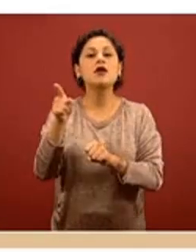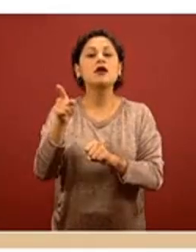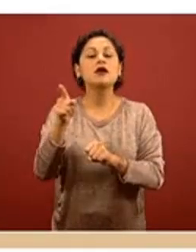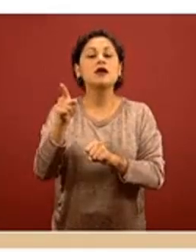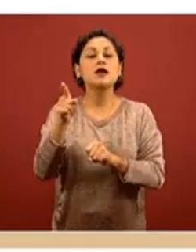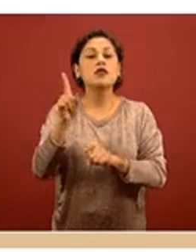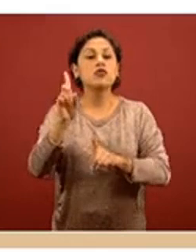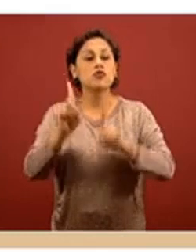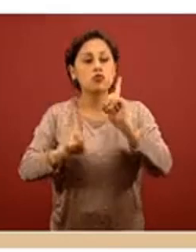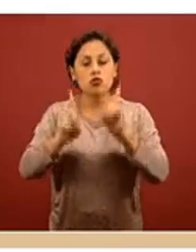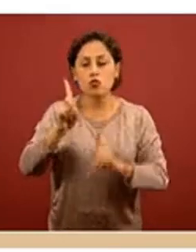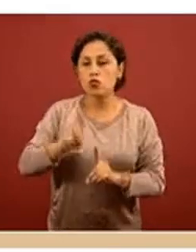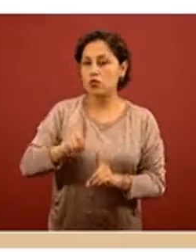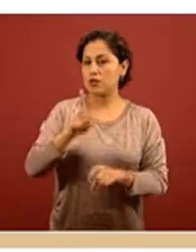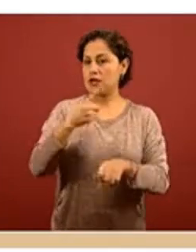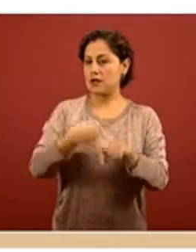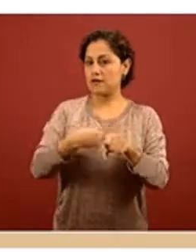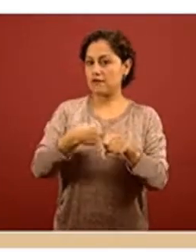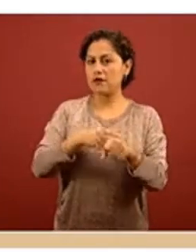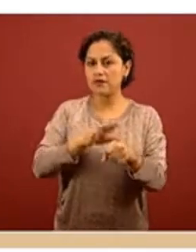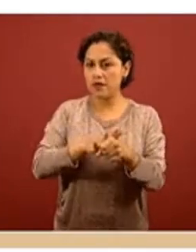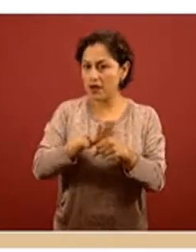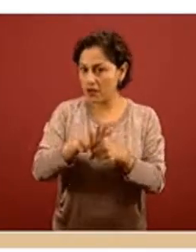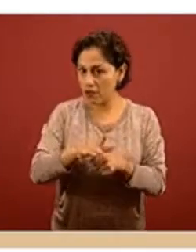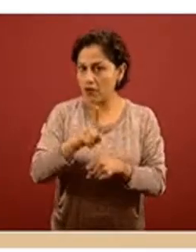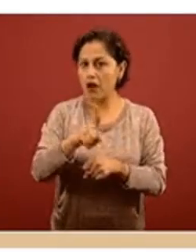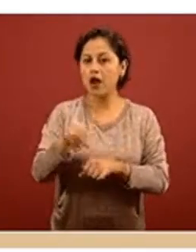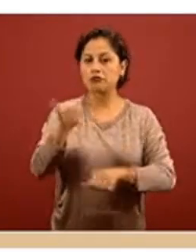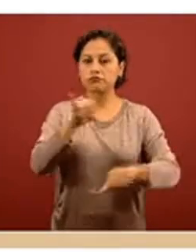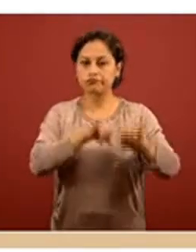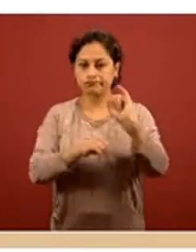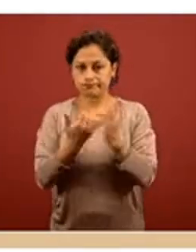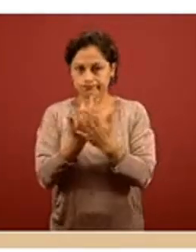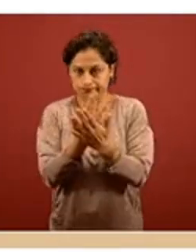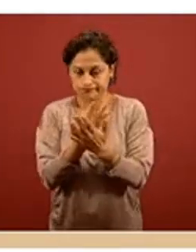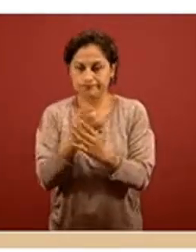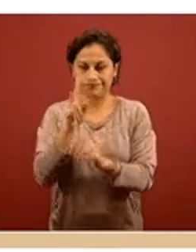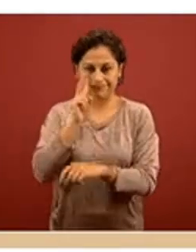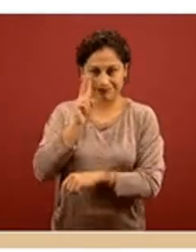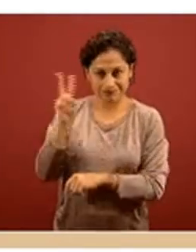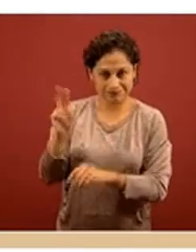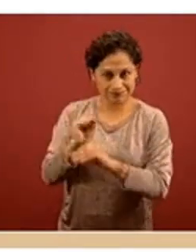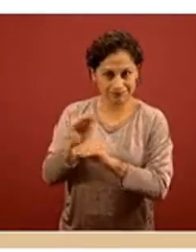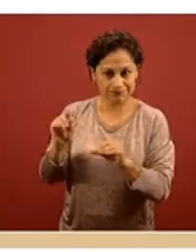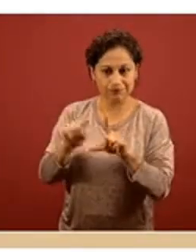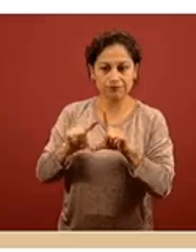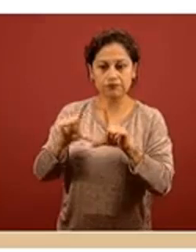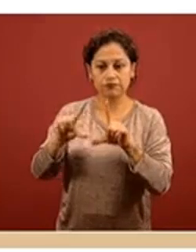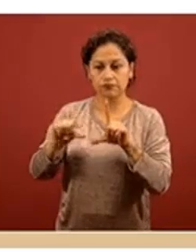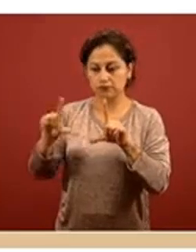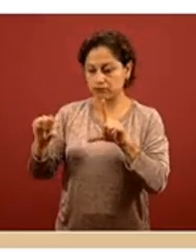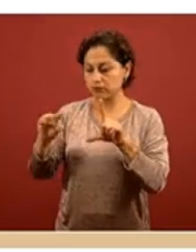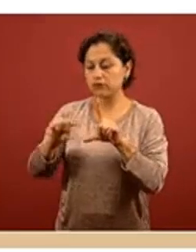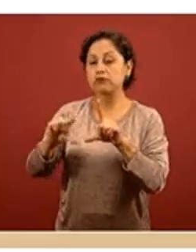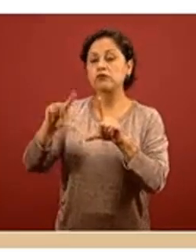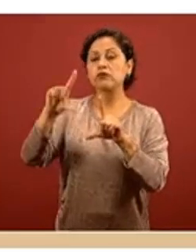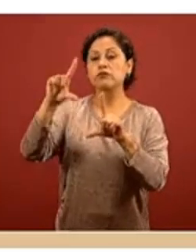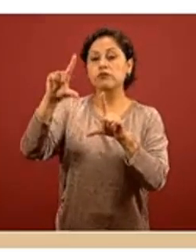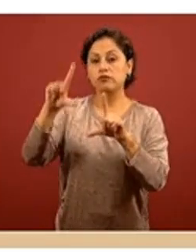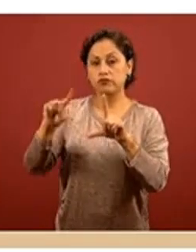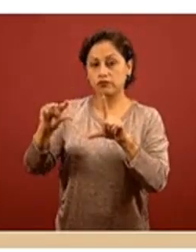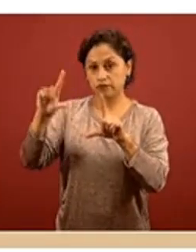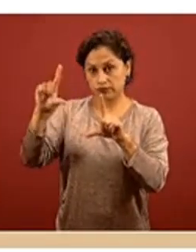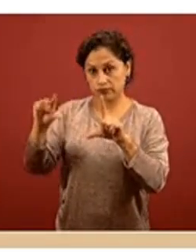aún son sospechosos. Esto nos ayuda, ya decíamos, a ver un poco la tendencia, es decir, de que se confirmara una buena parte de